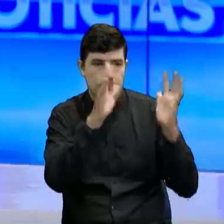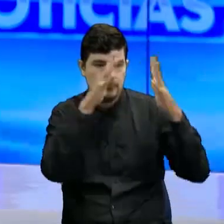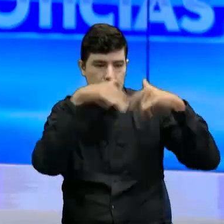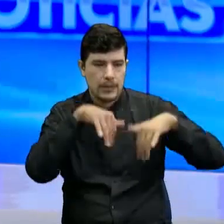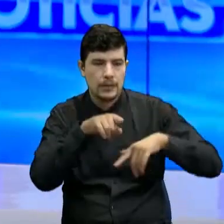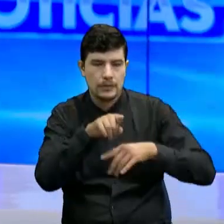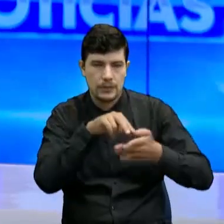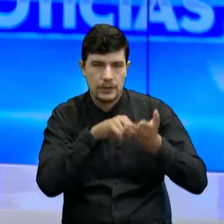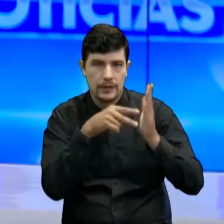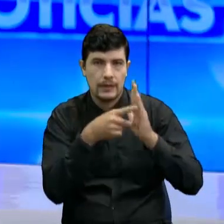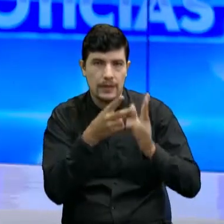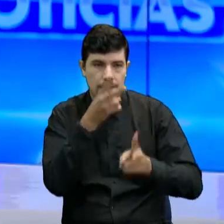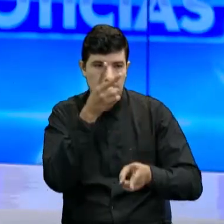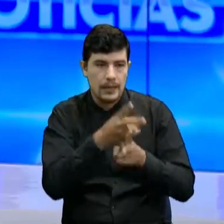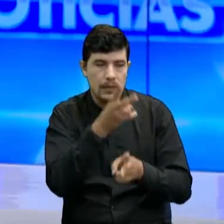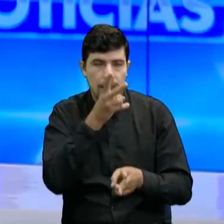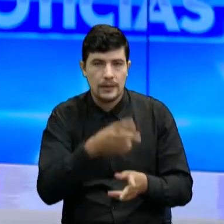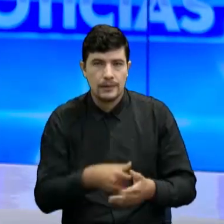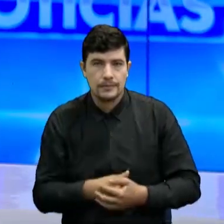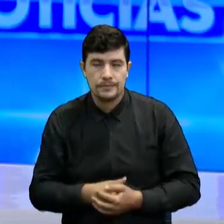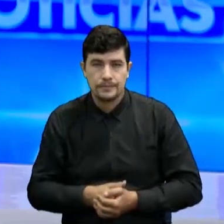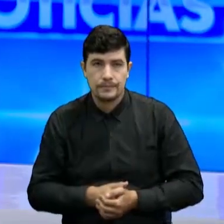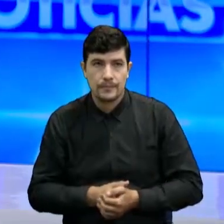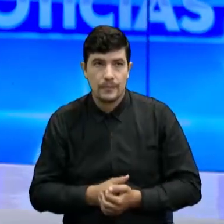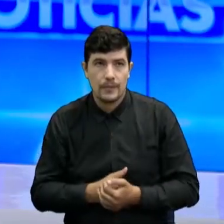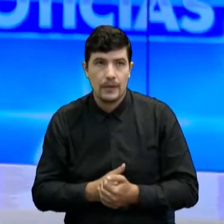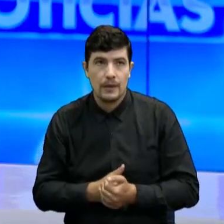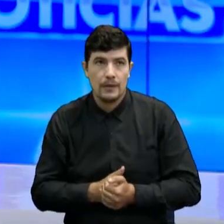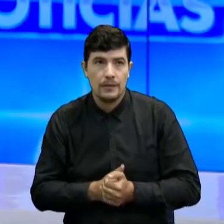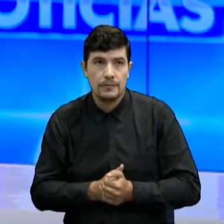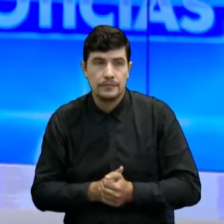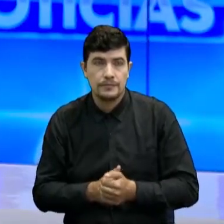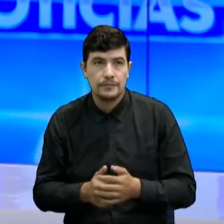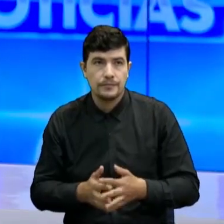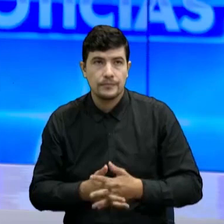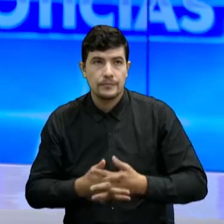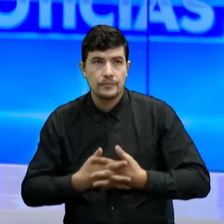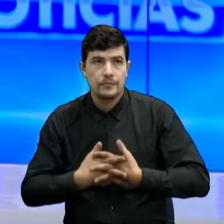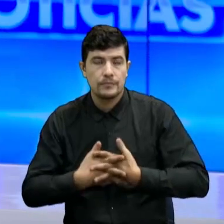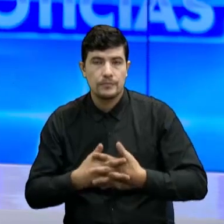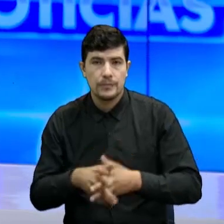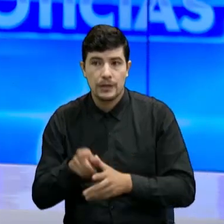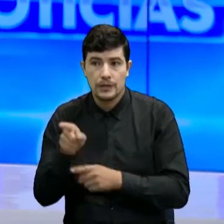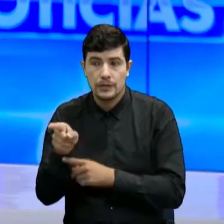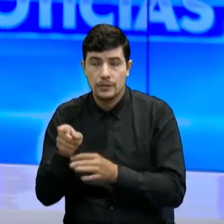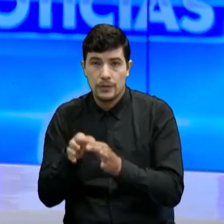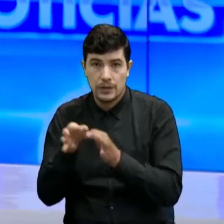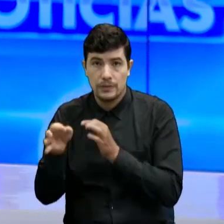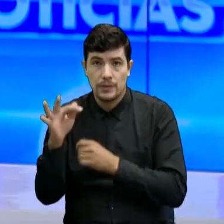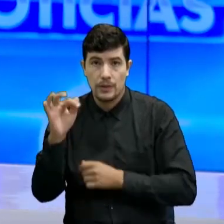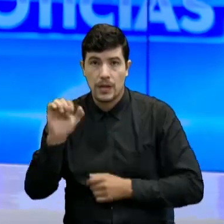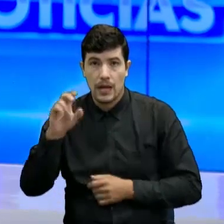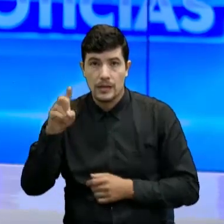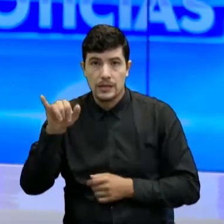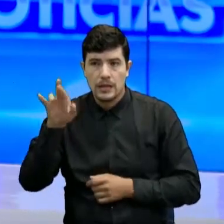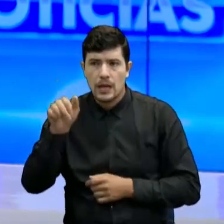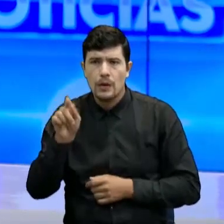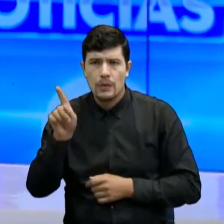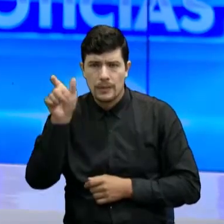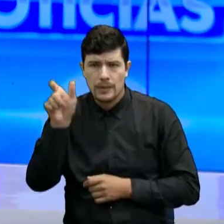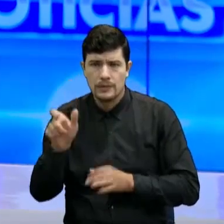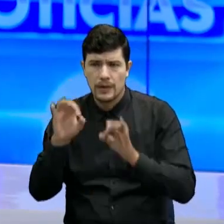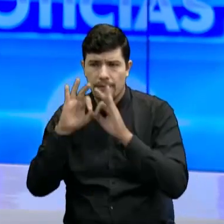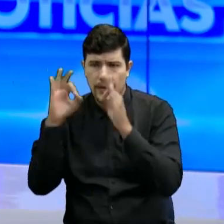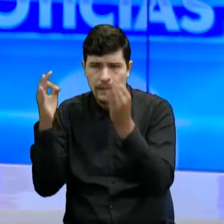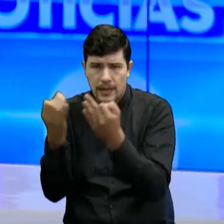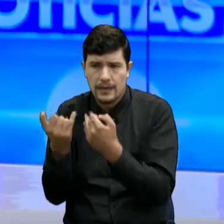y una familia tachirense está a punto de perder su vivienda como consecuencia de un proceso jurídico enmarcado en la ley de restitución de tierras pues aunque no